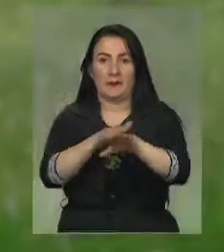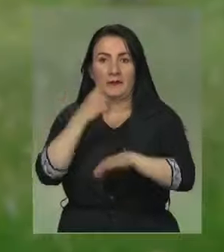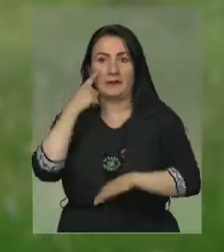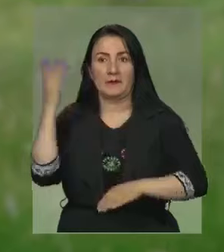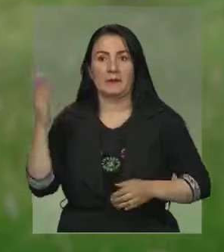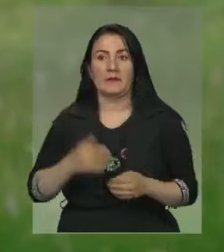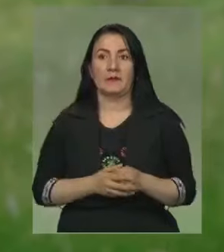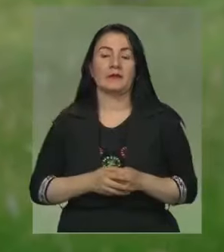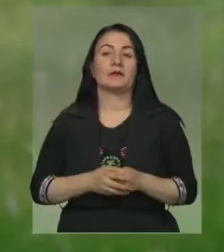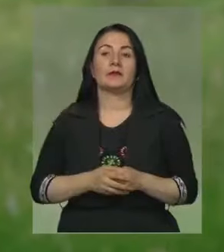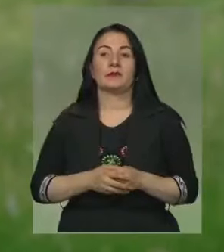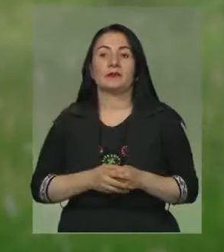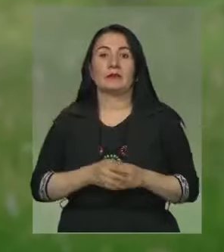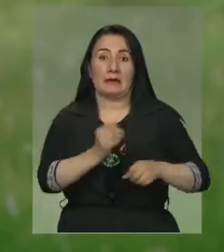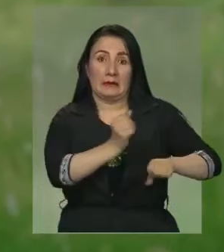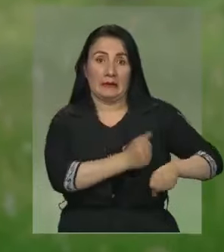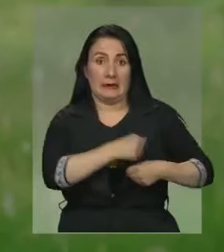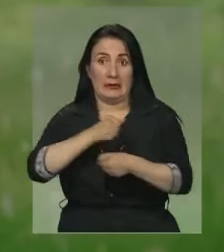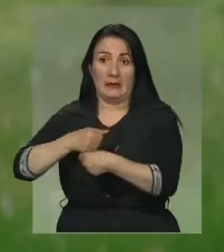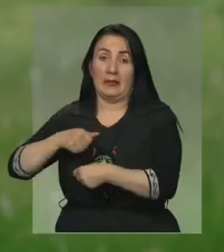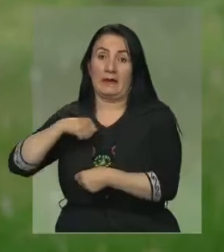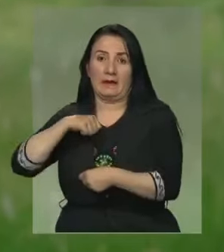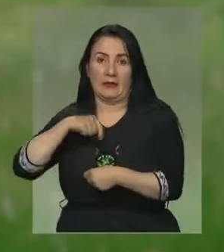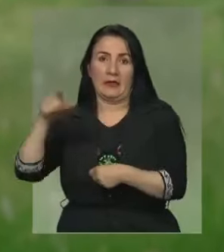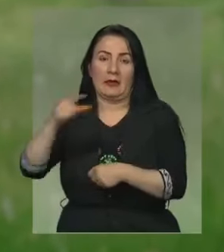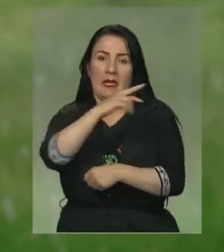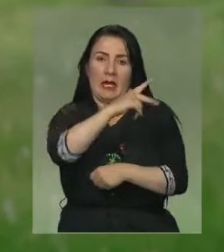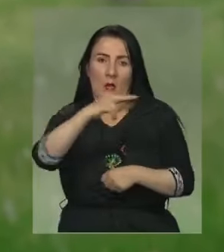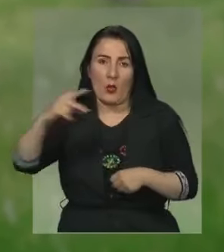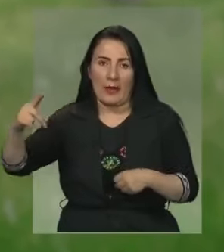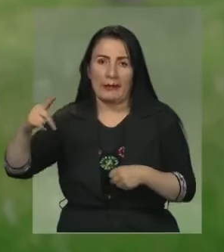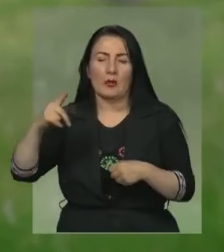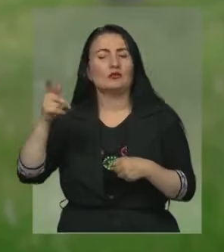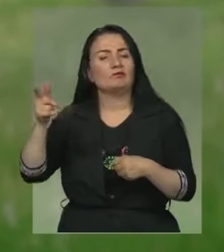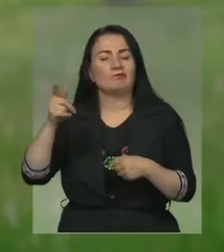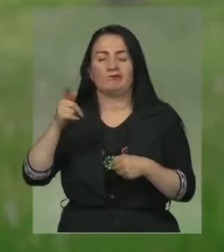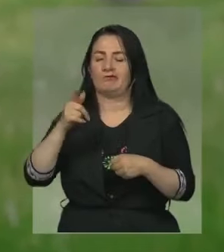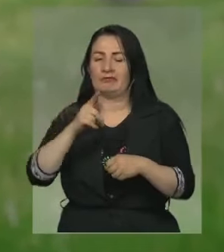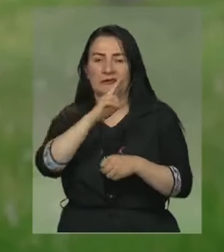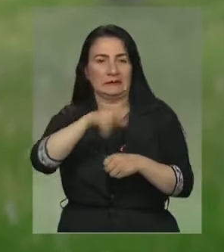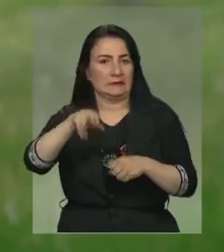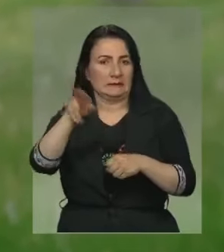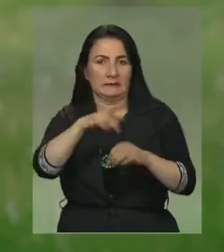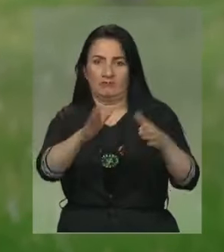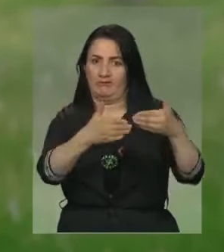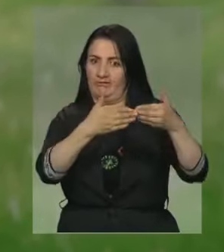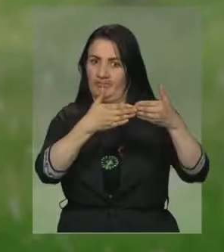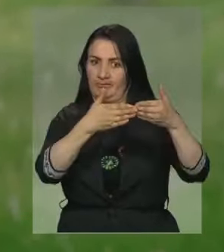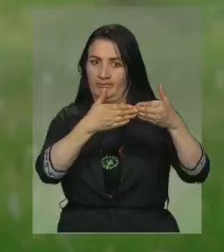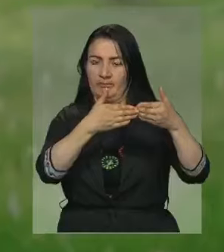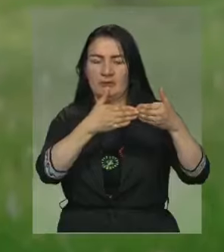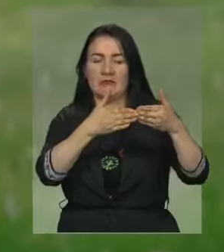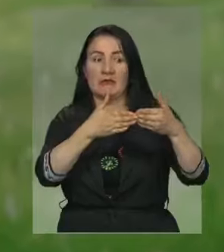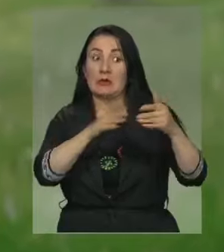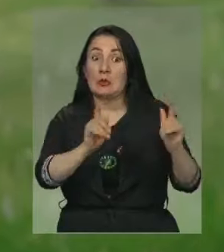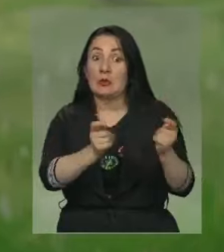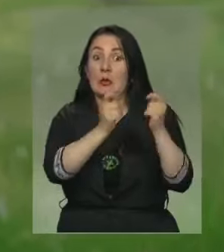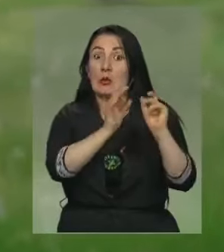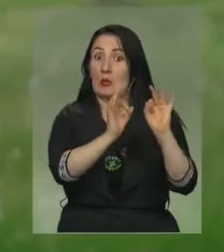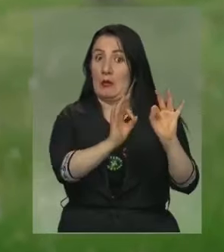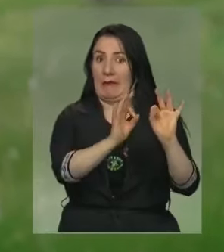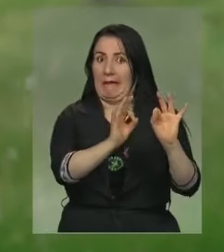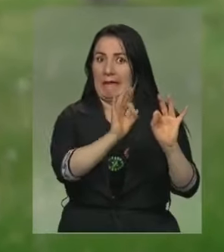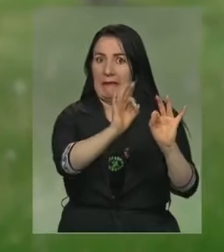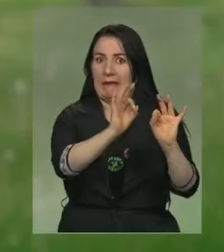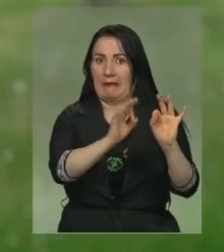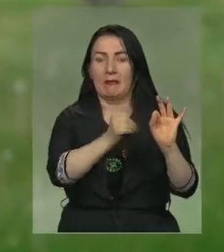En los complejos escenarios donde tenemos temas acuáticos, es imperativo el cierre de las piscinas. Uno, para salvaguardar la calidad de las